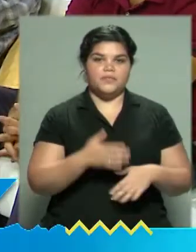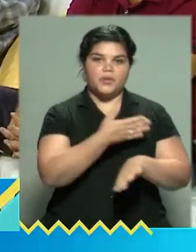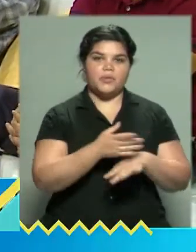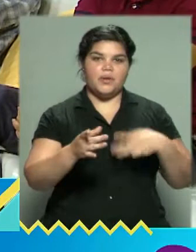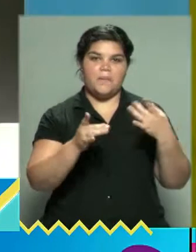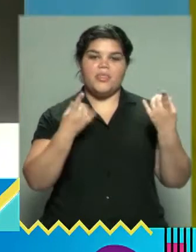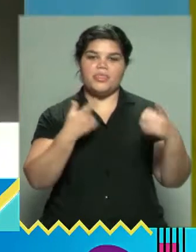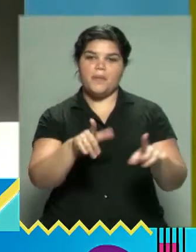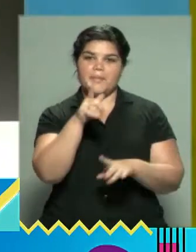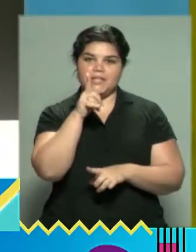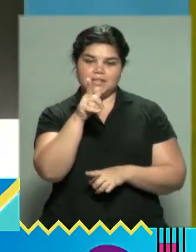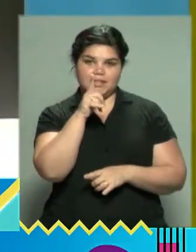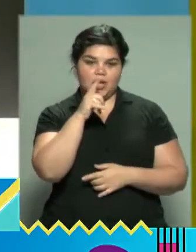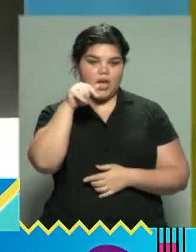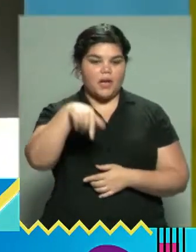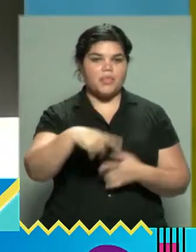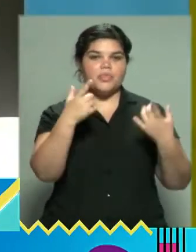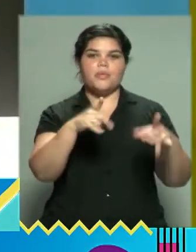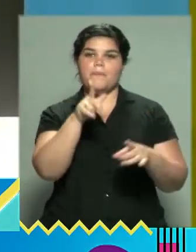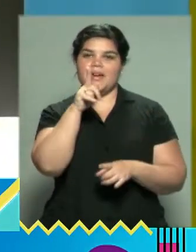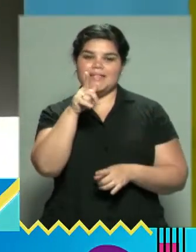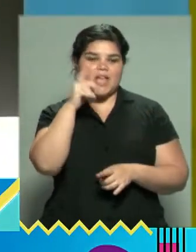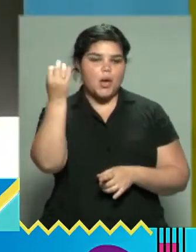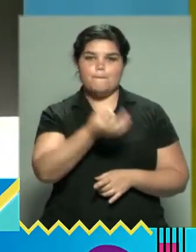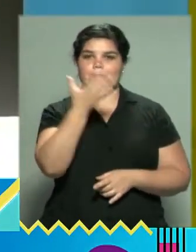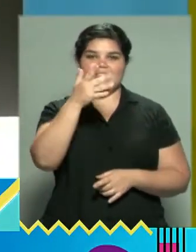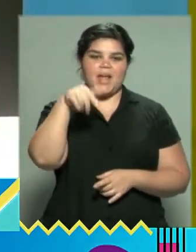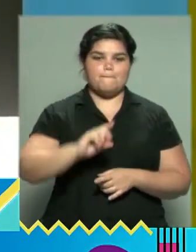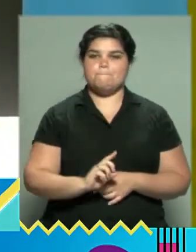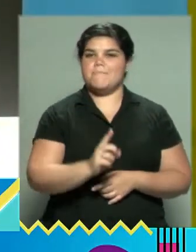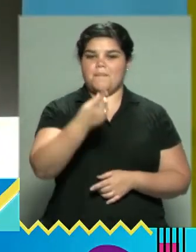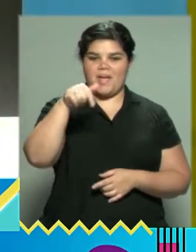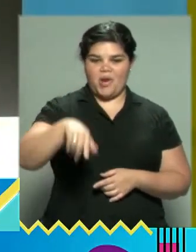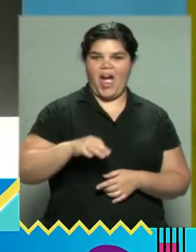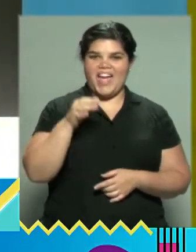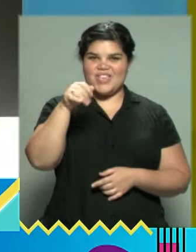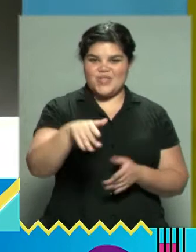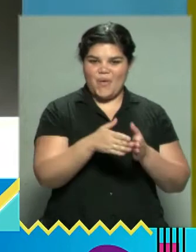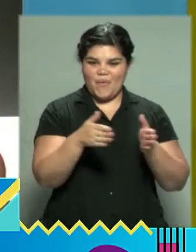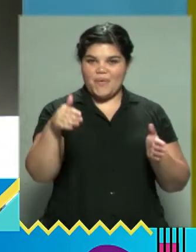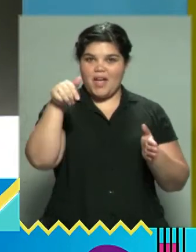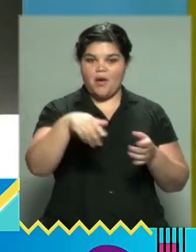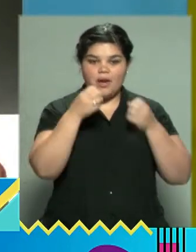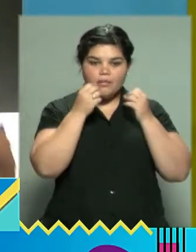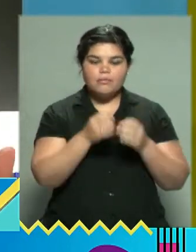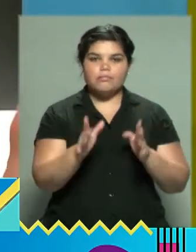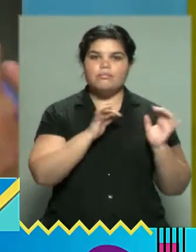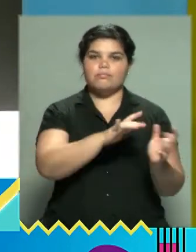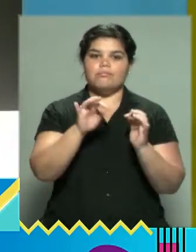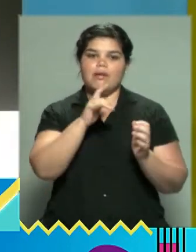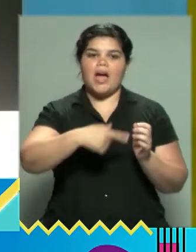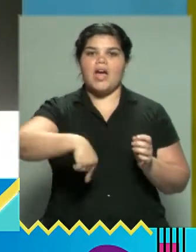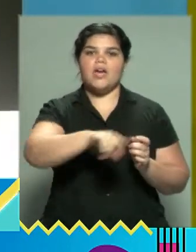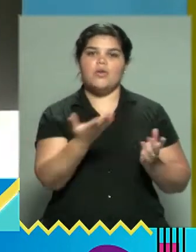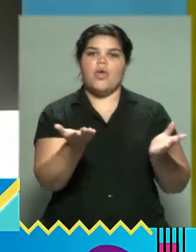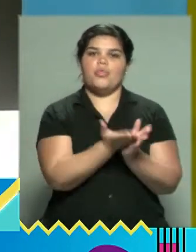Continuamos en Distintos Parecidos, Distintos Parecidos especial, el primero de la temporada que abre el debate a los estudiantes.